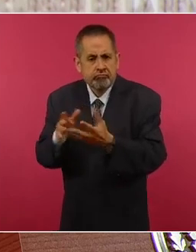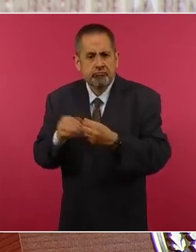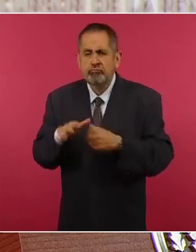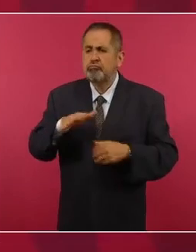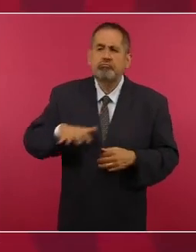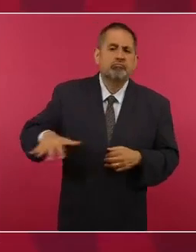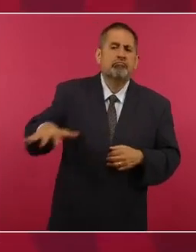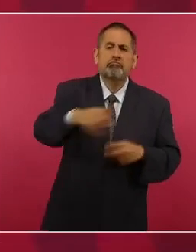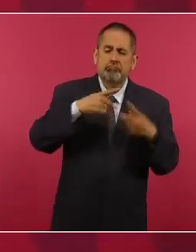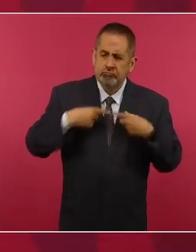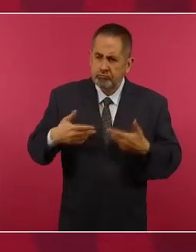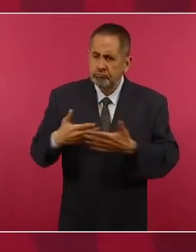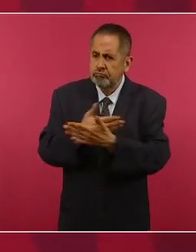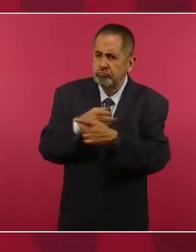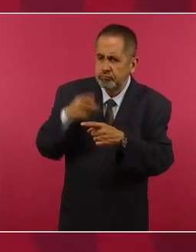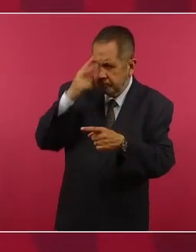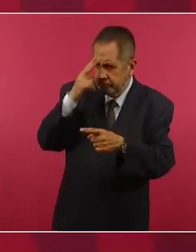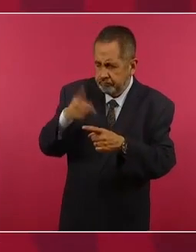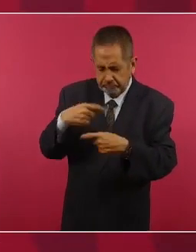pueblo.